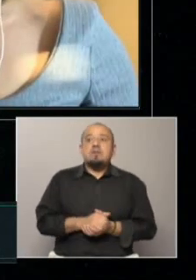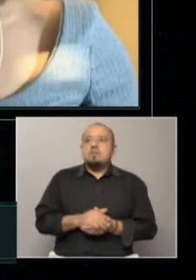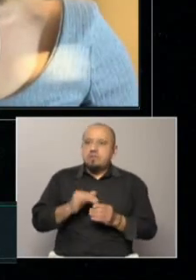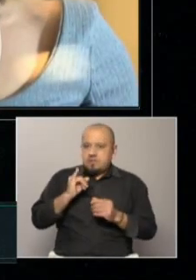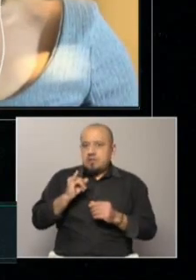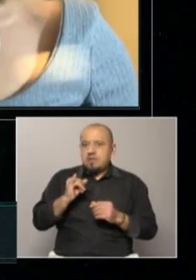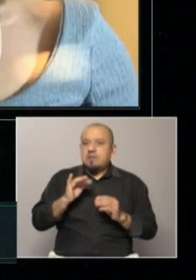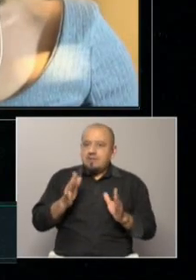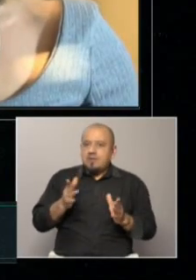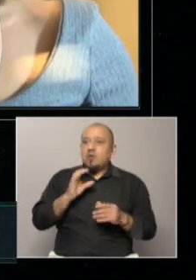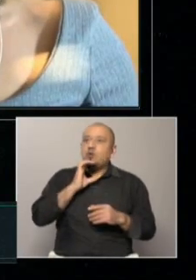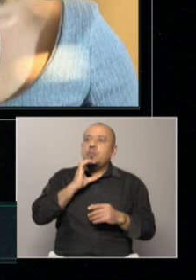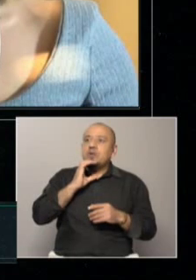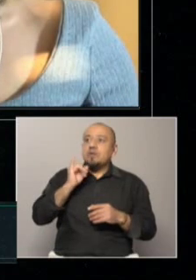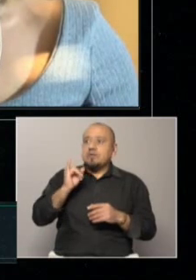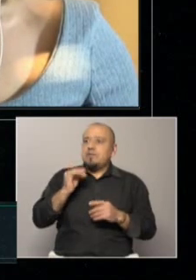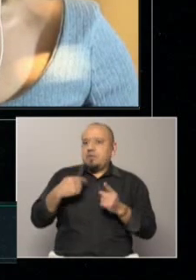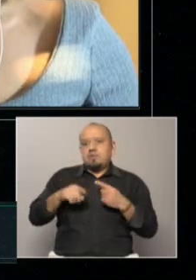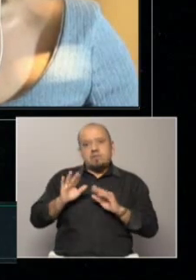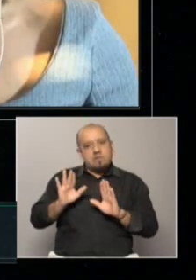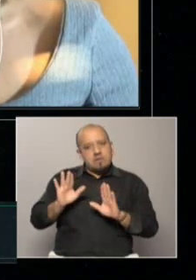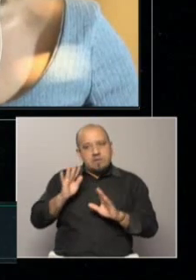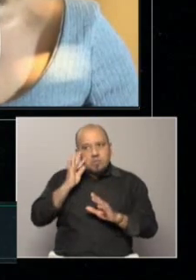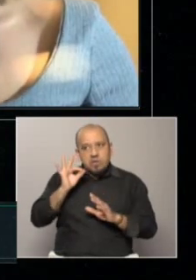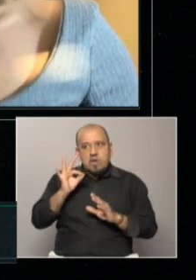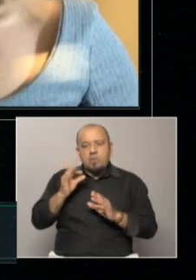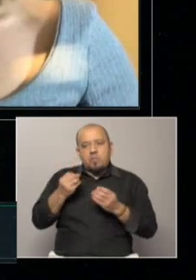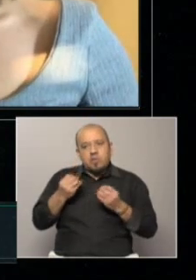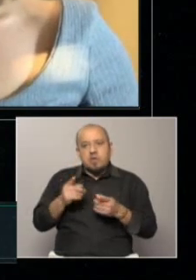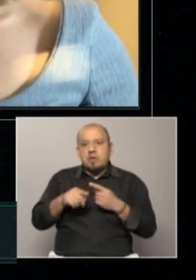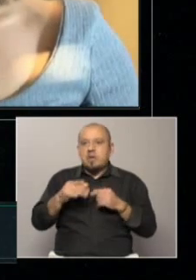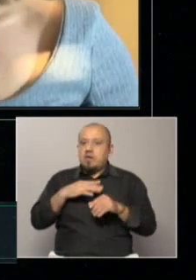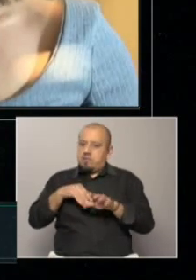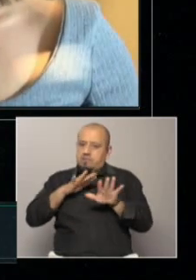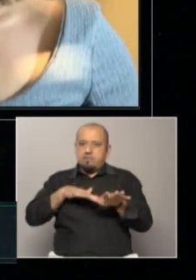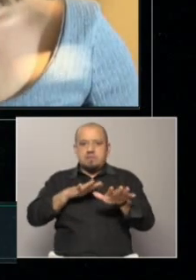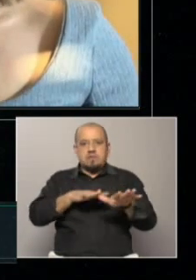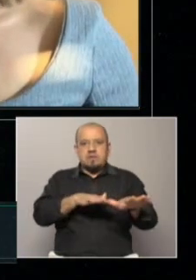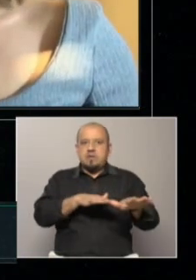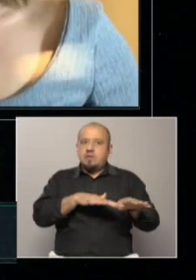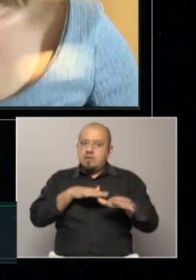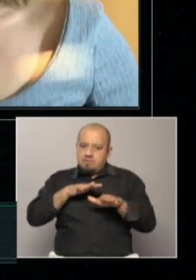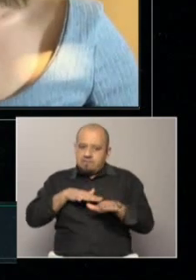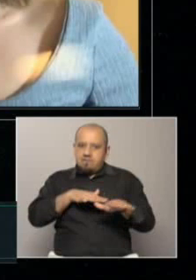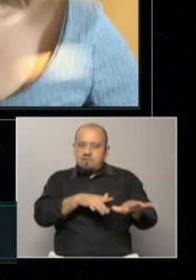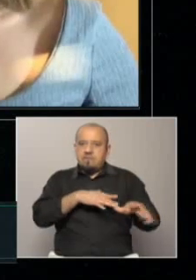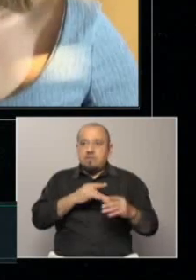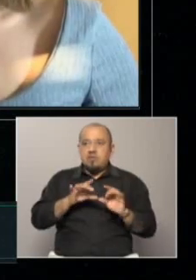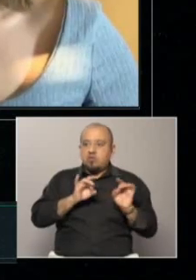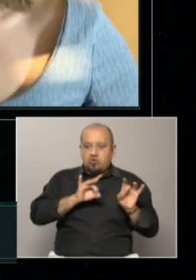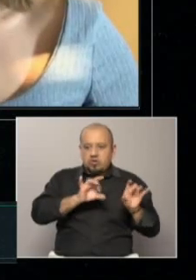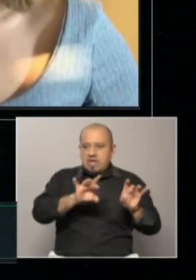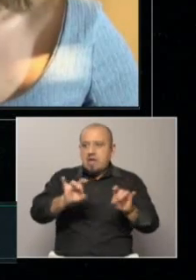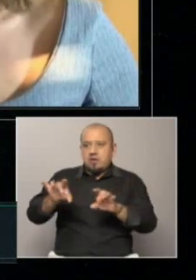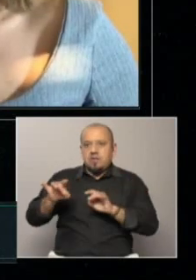Termina, dan un poco de gracia, pero no son graciosos porque después de todas las manifestaciones hay una consecuencia en la cantidad de contagios. Y esa cantidad de